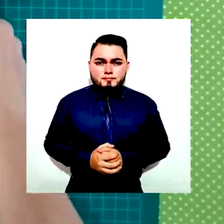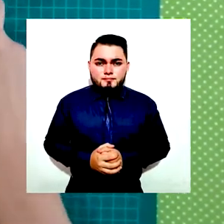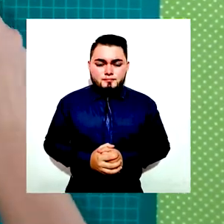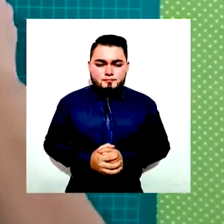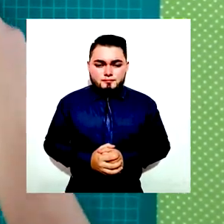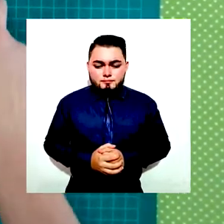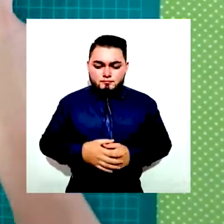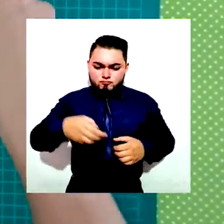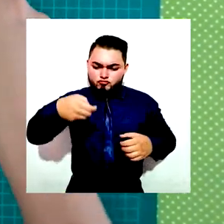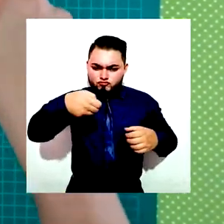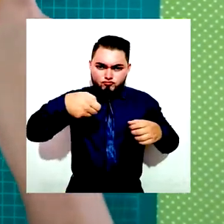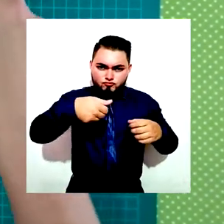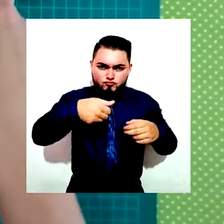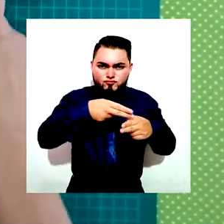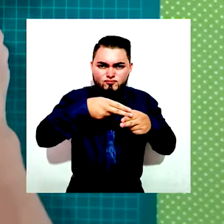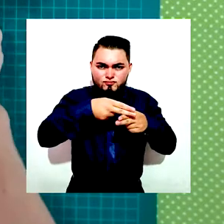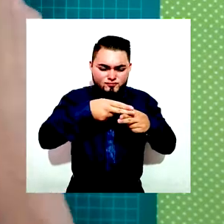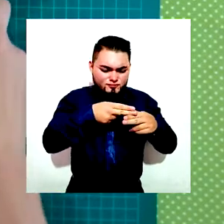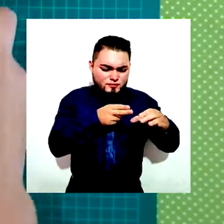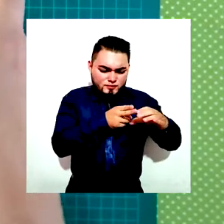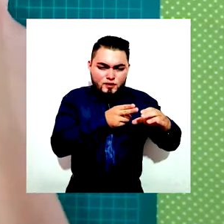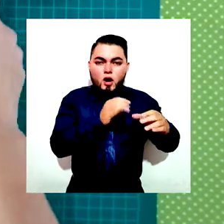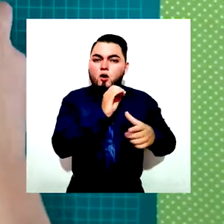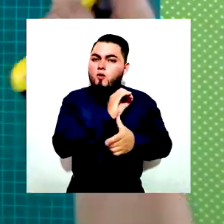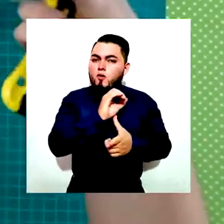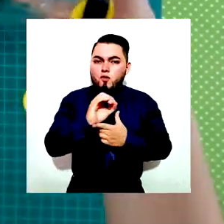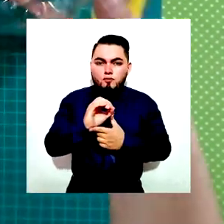Pueden cortar con el estilete o la tijera.